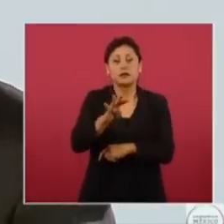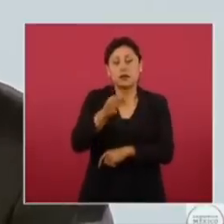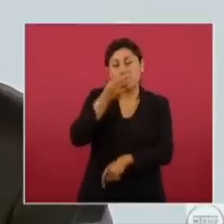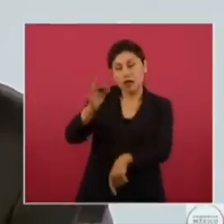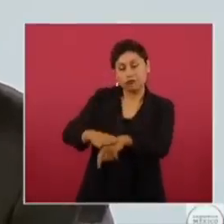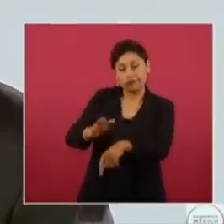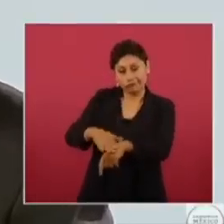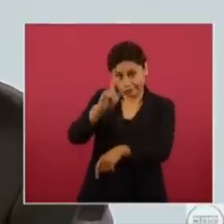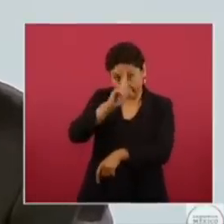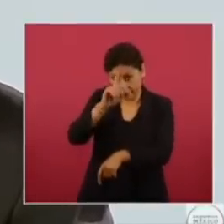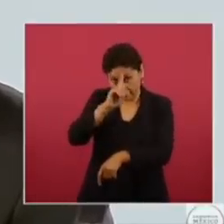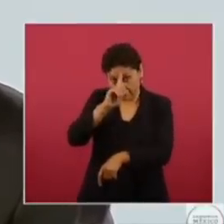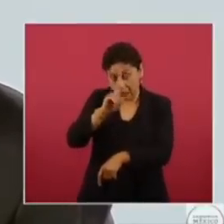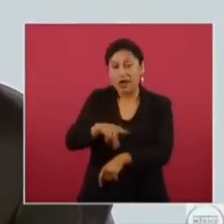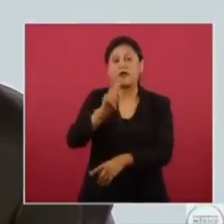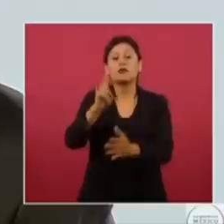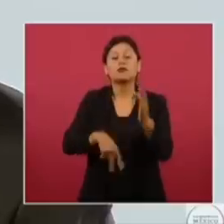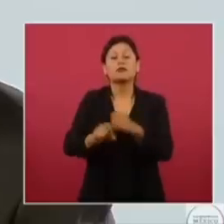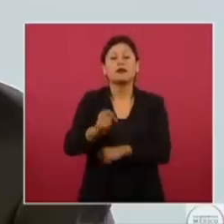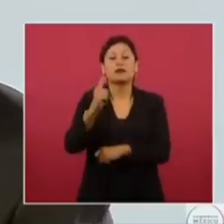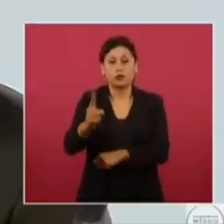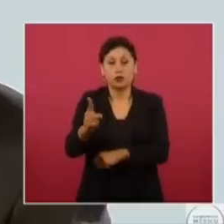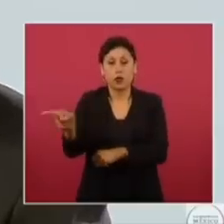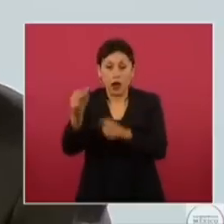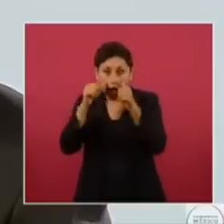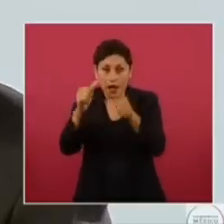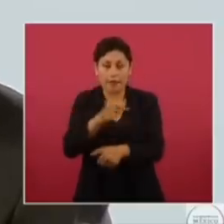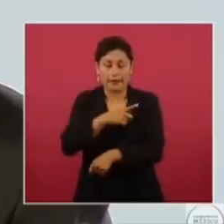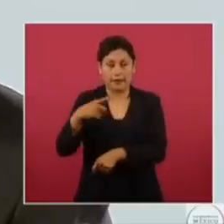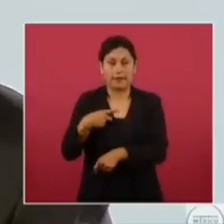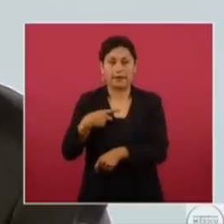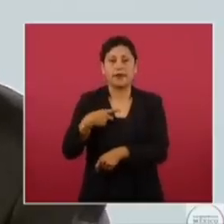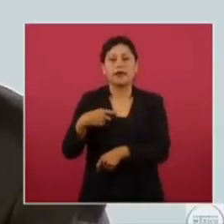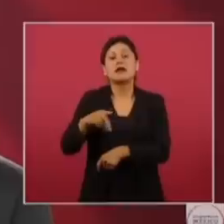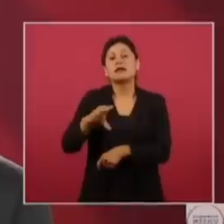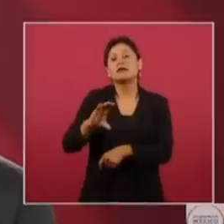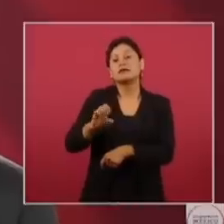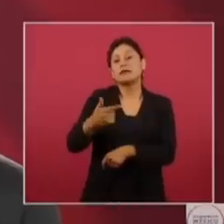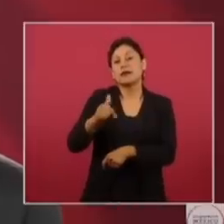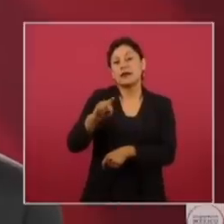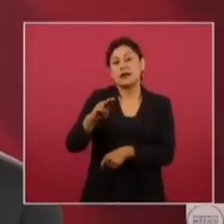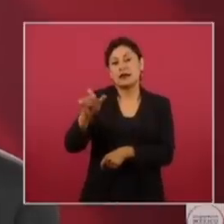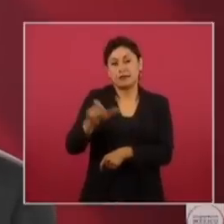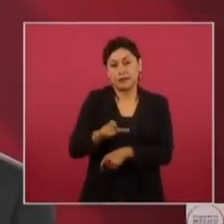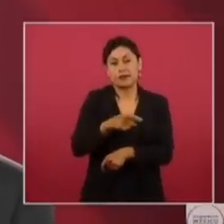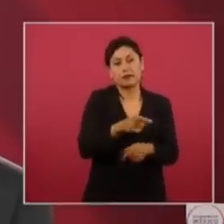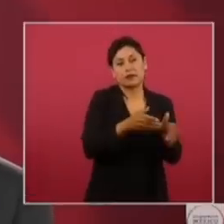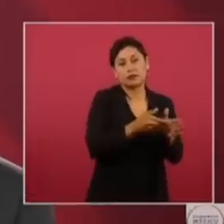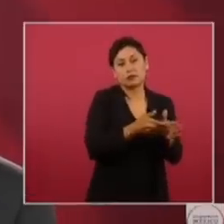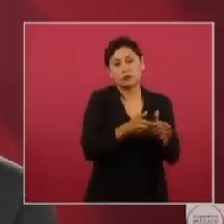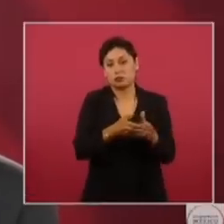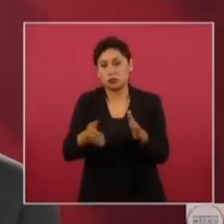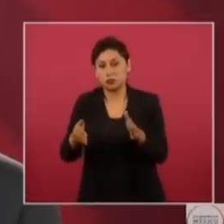con abstención en 2021. Y Segalmex se mantuvo siempre con dictámenes de